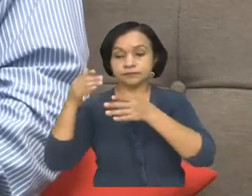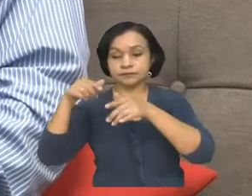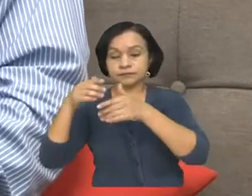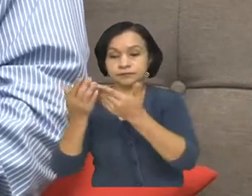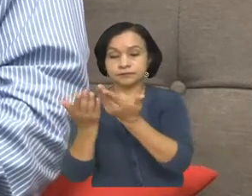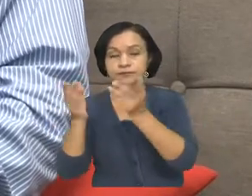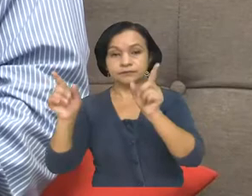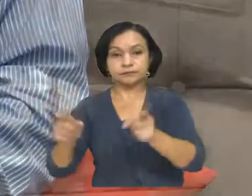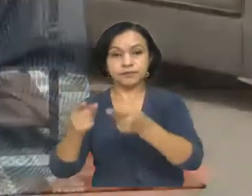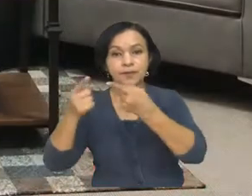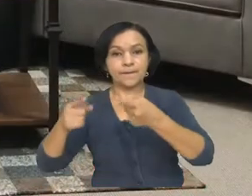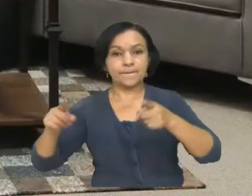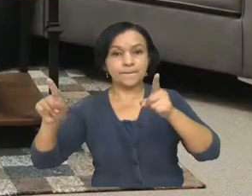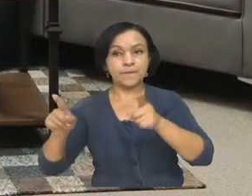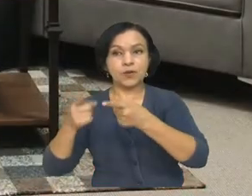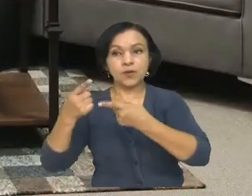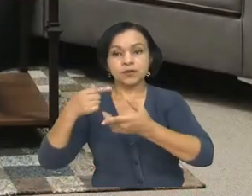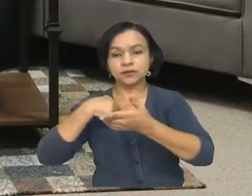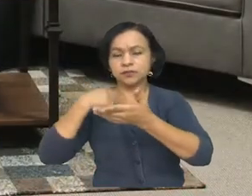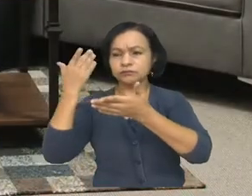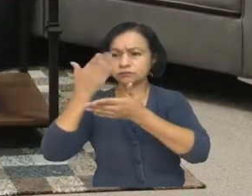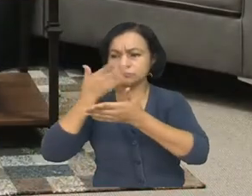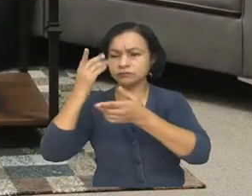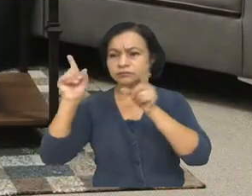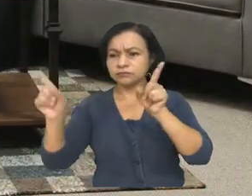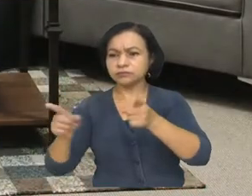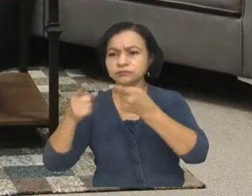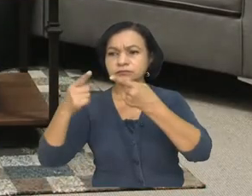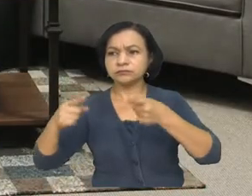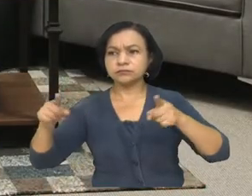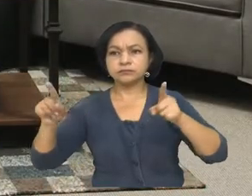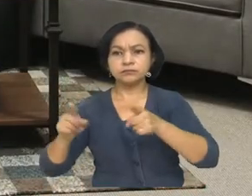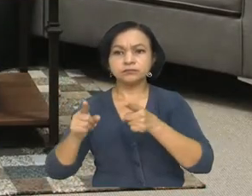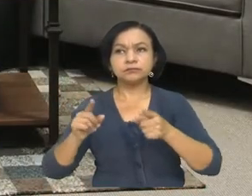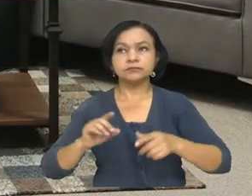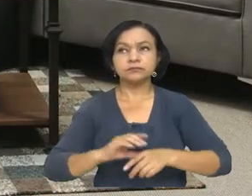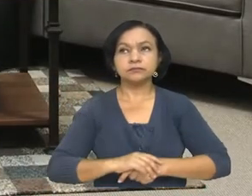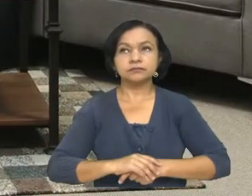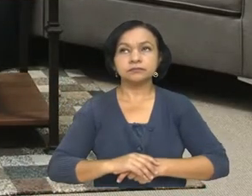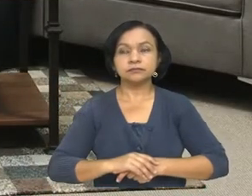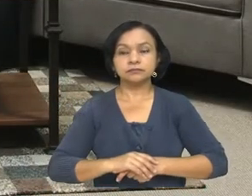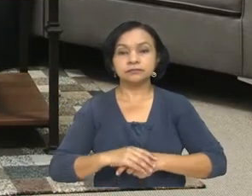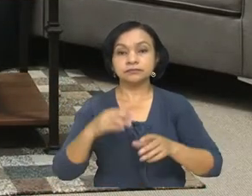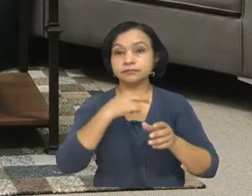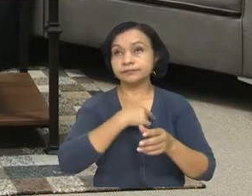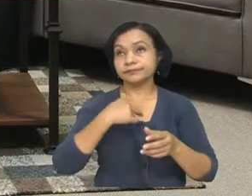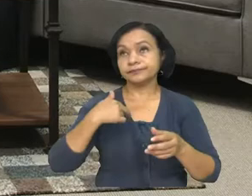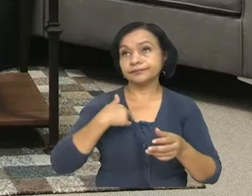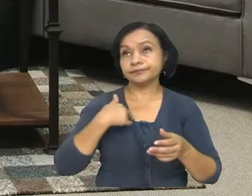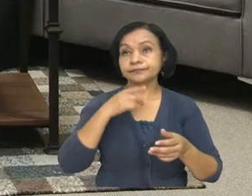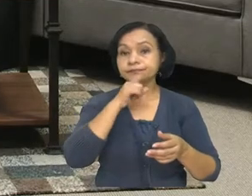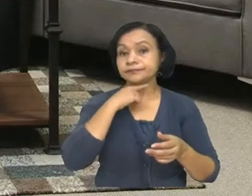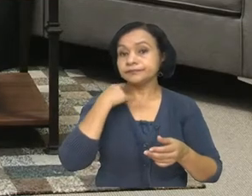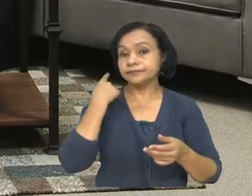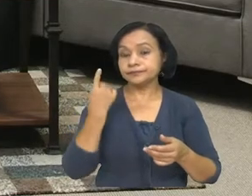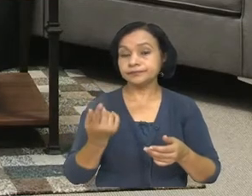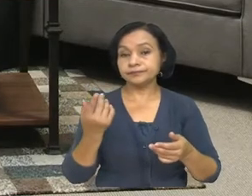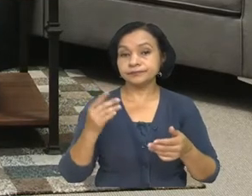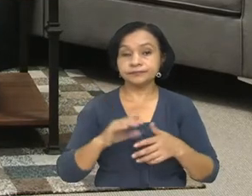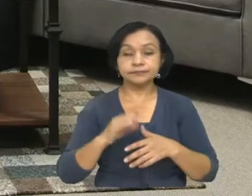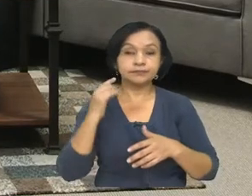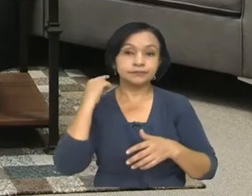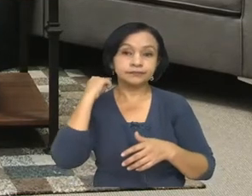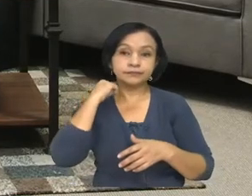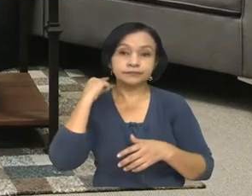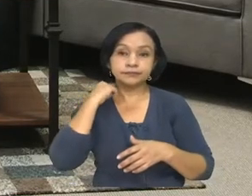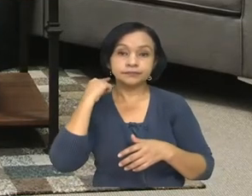Dambach, sí, ahí también, pues no era muy evidente porque realmente siempre había